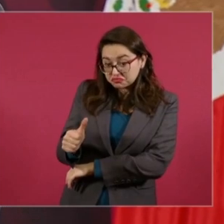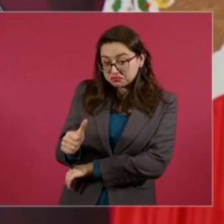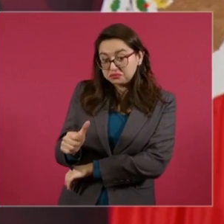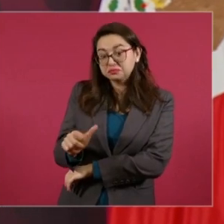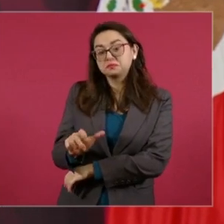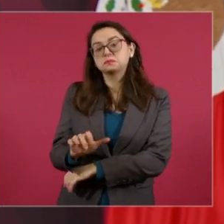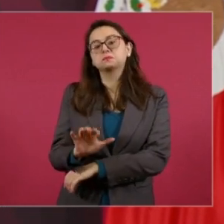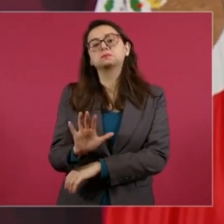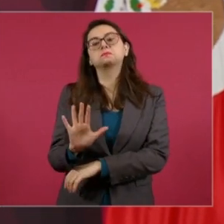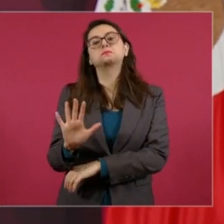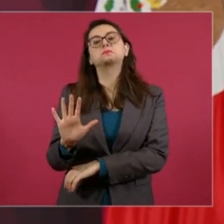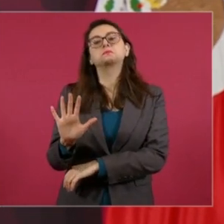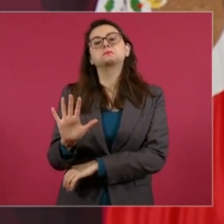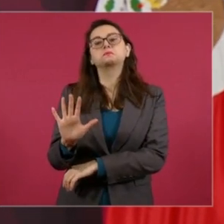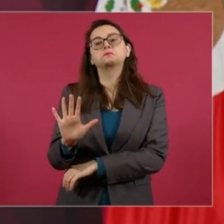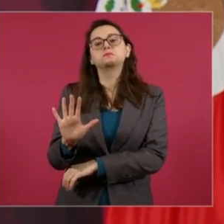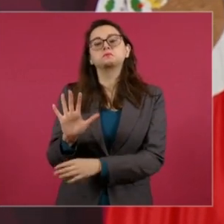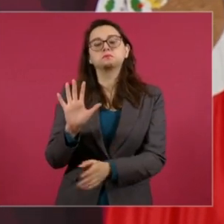no autorizamos